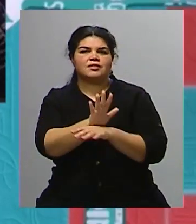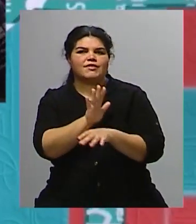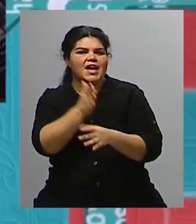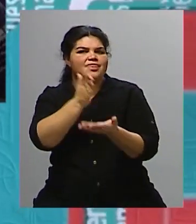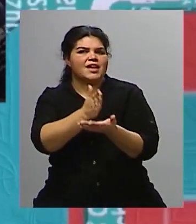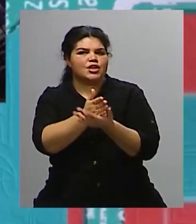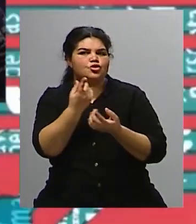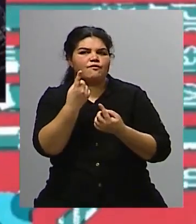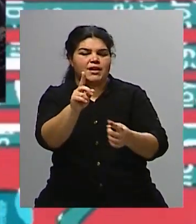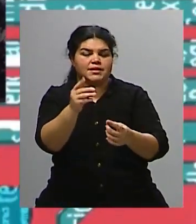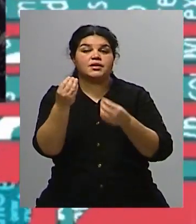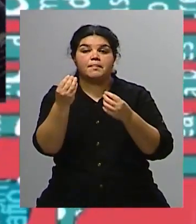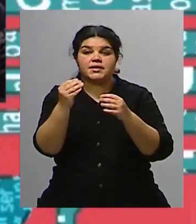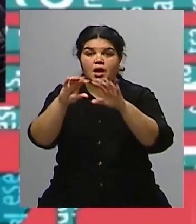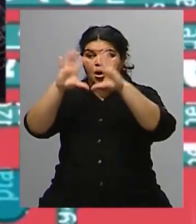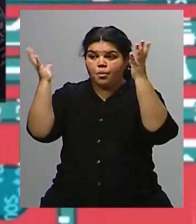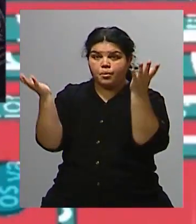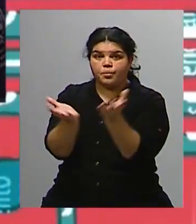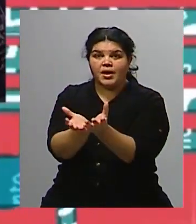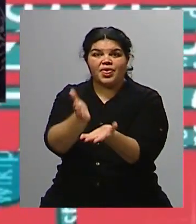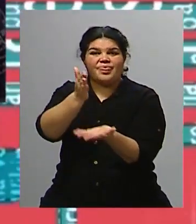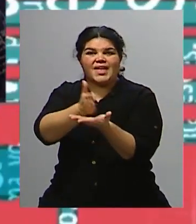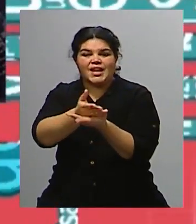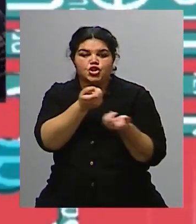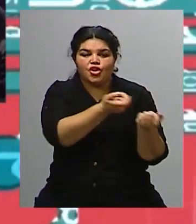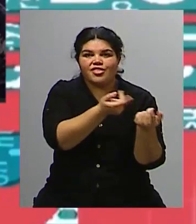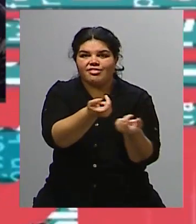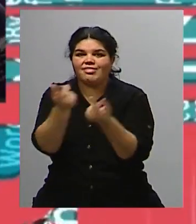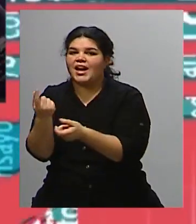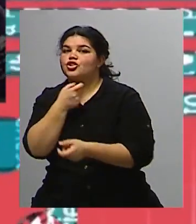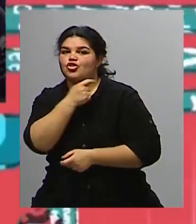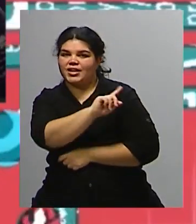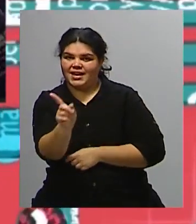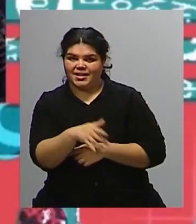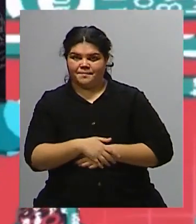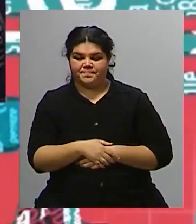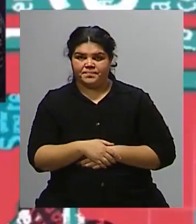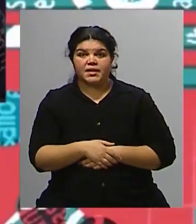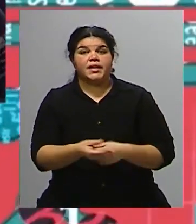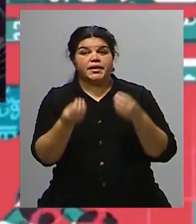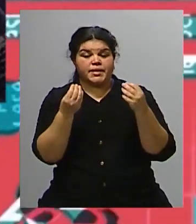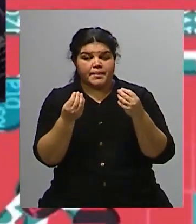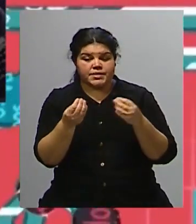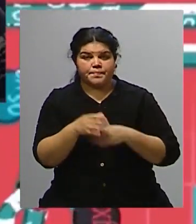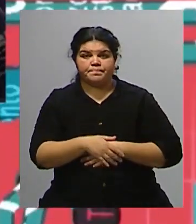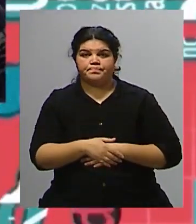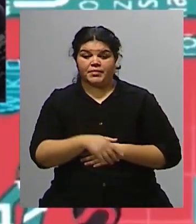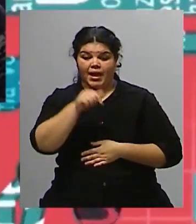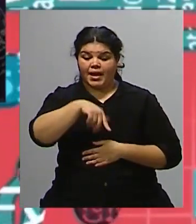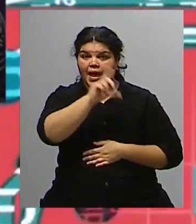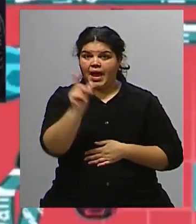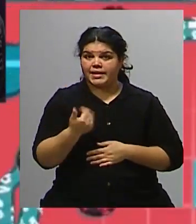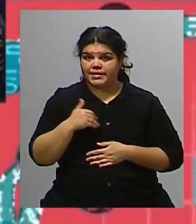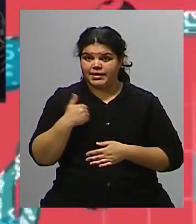no quieren hacer eso. En la República Argentina se dio una decisión hace algunas semanas que a mí me parece sumamente interesante y que tiene que ver con poder extender